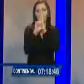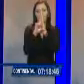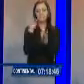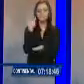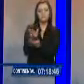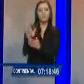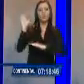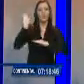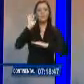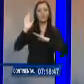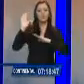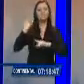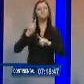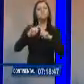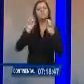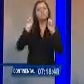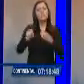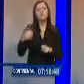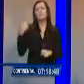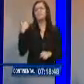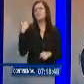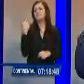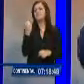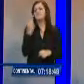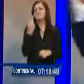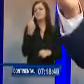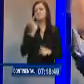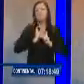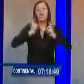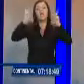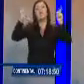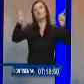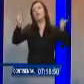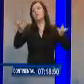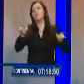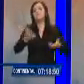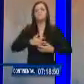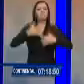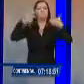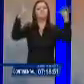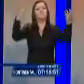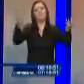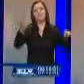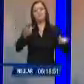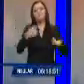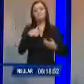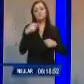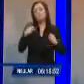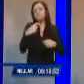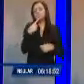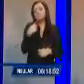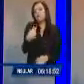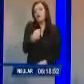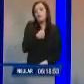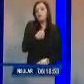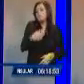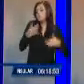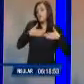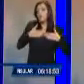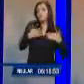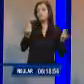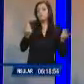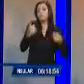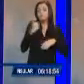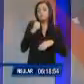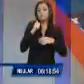puede haber una serie de argumentos. Aquí puedo tener la posibilidad de gritar a los cuatro vientos y decir que a mí me corresponde la principalía.